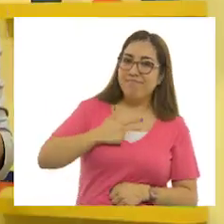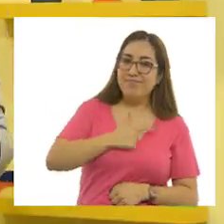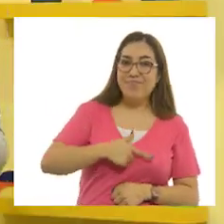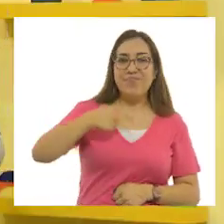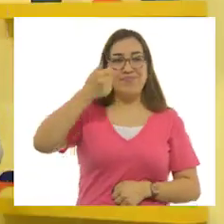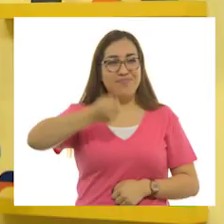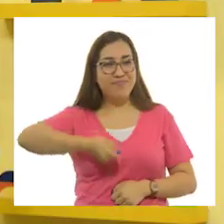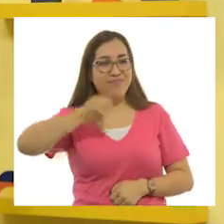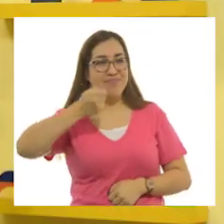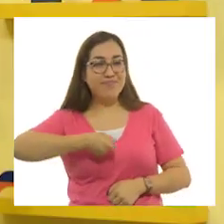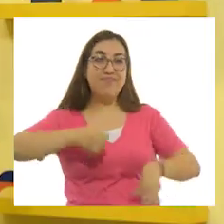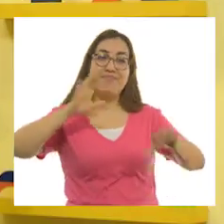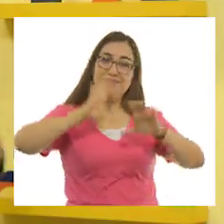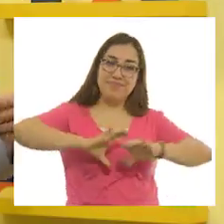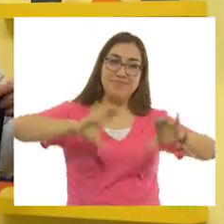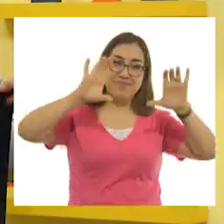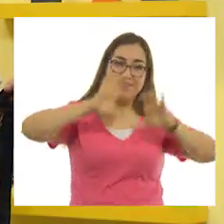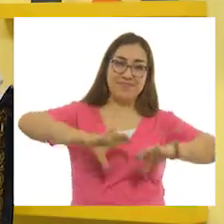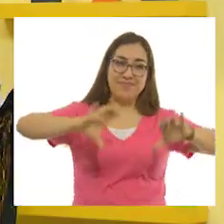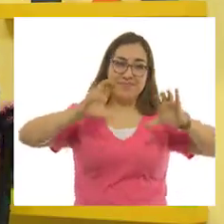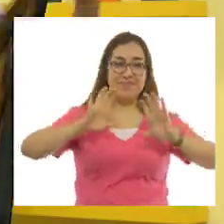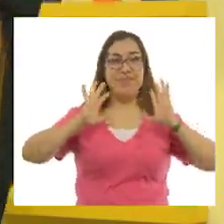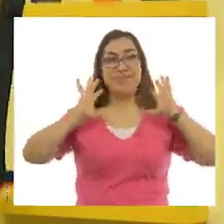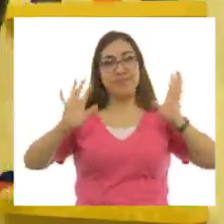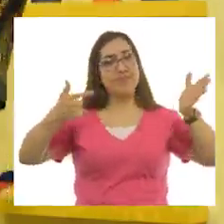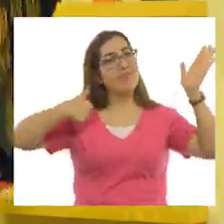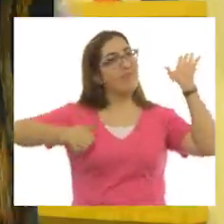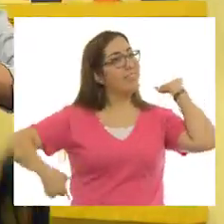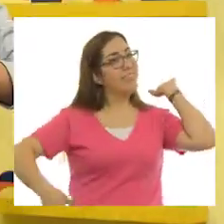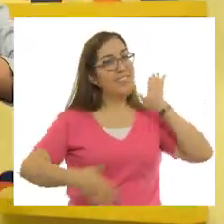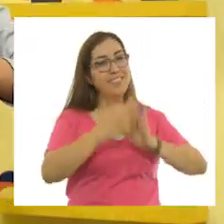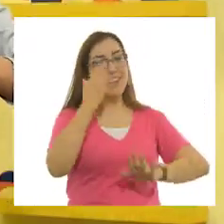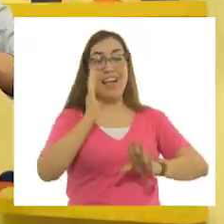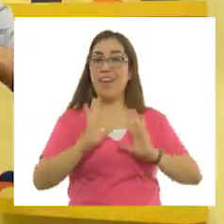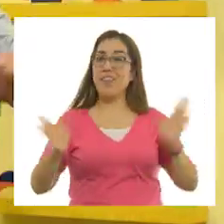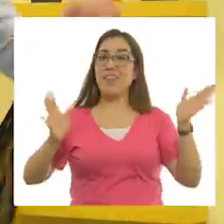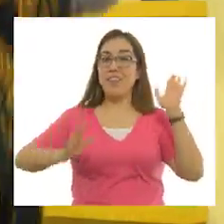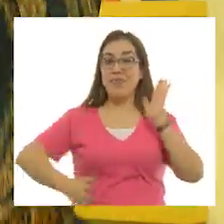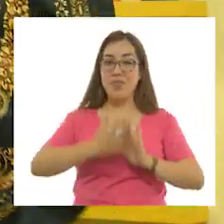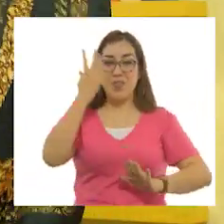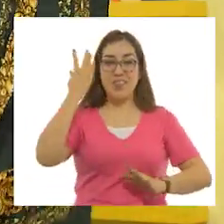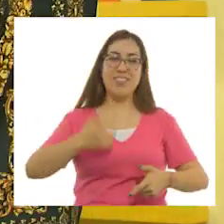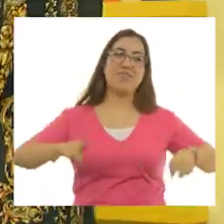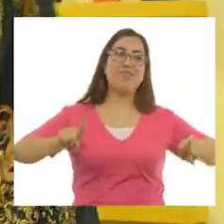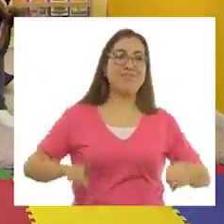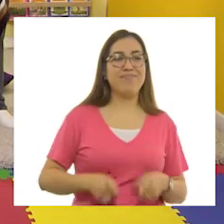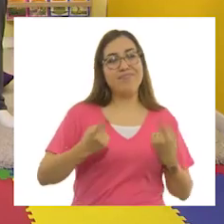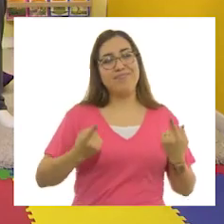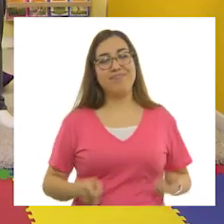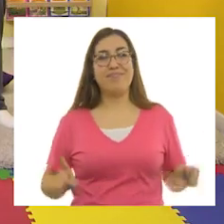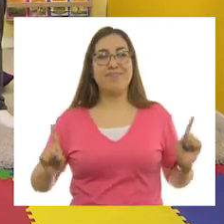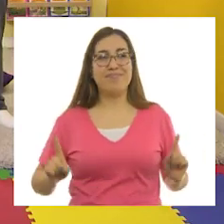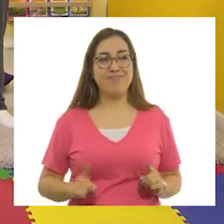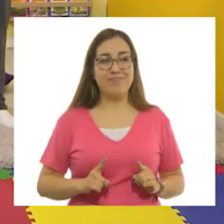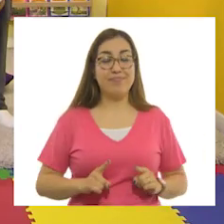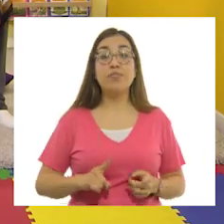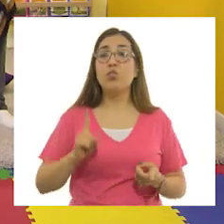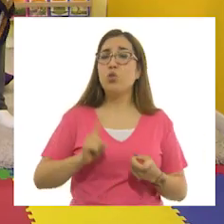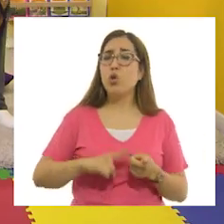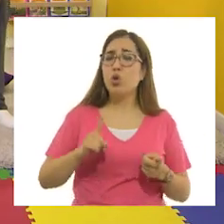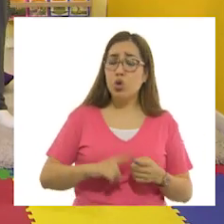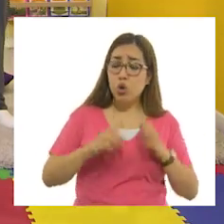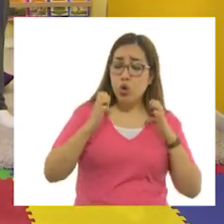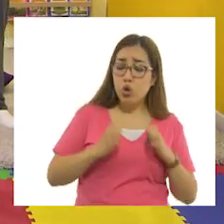gusto en saludarte ya me voy ya me voy donde está